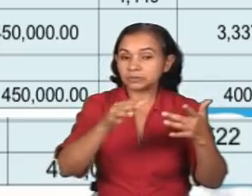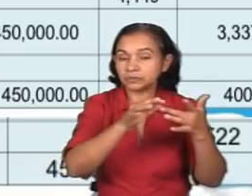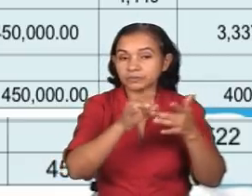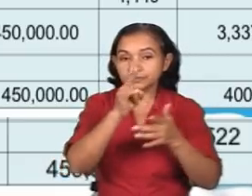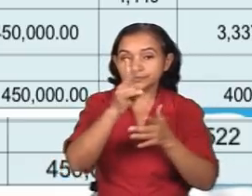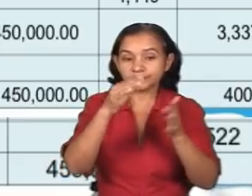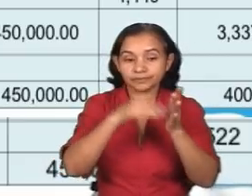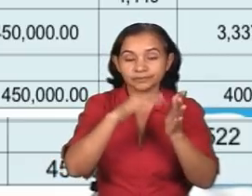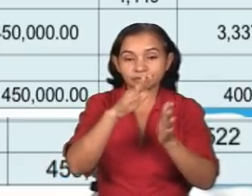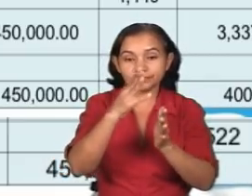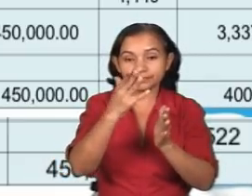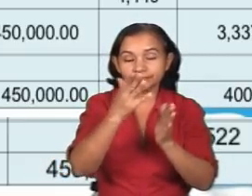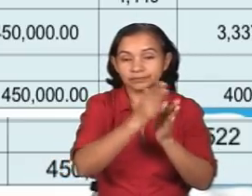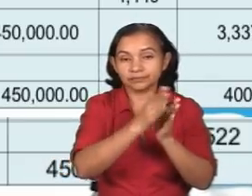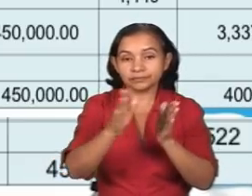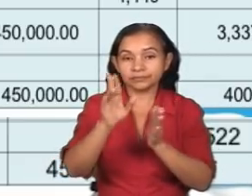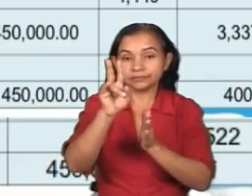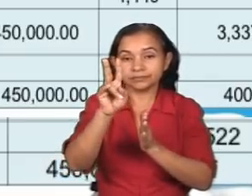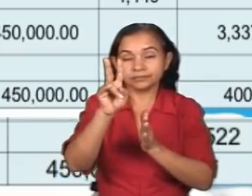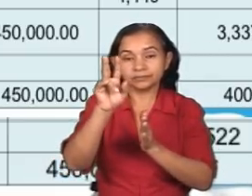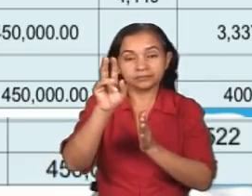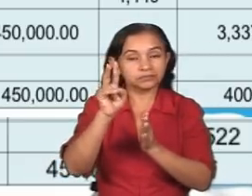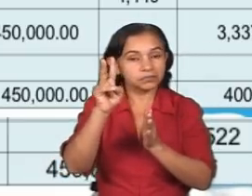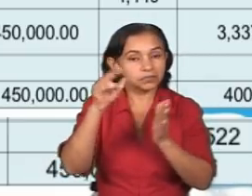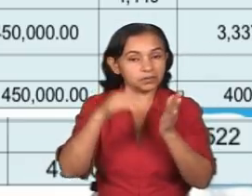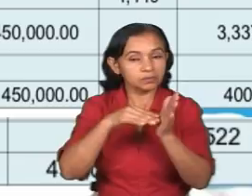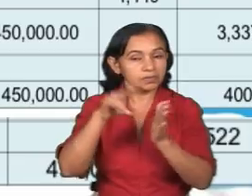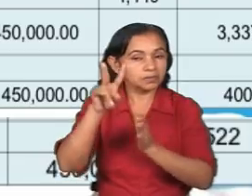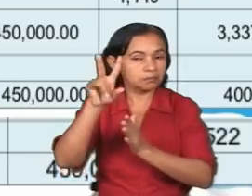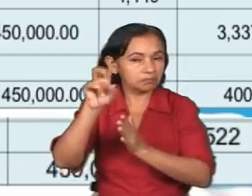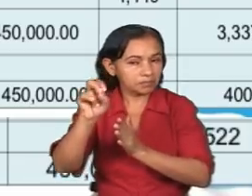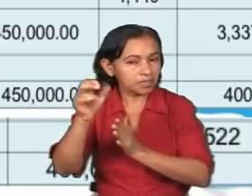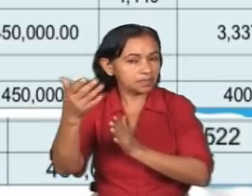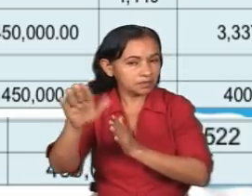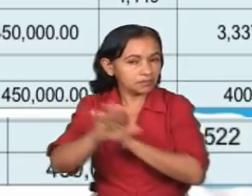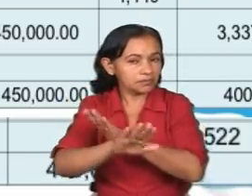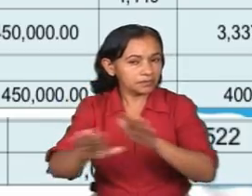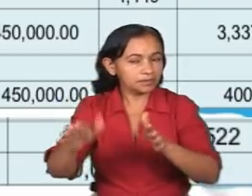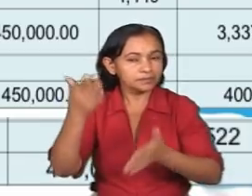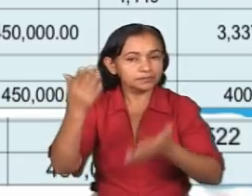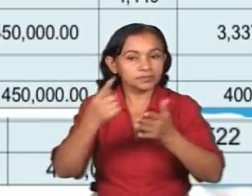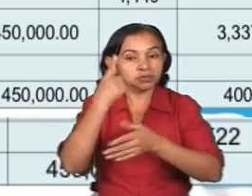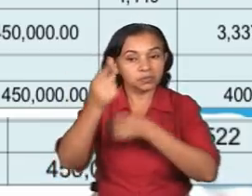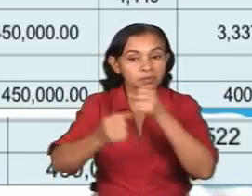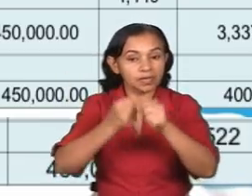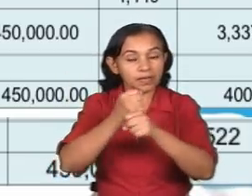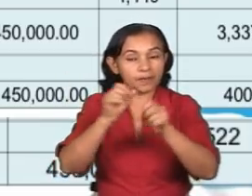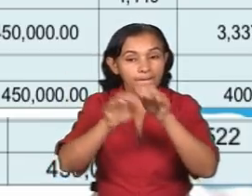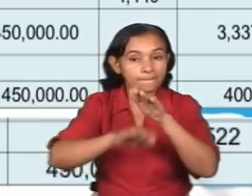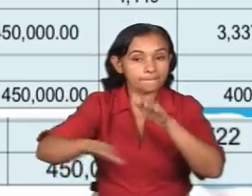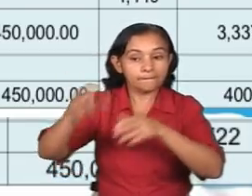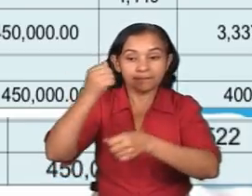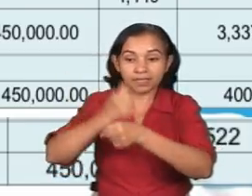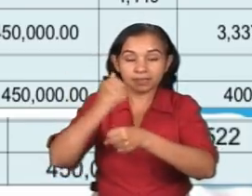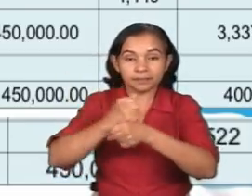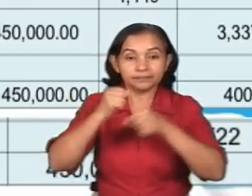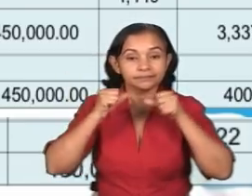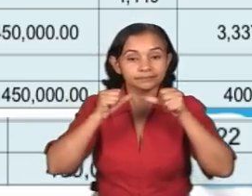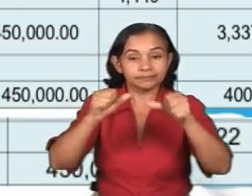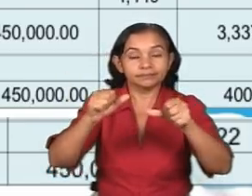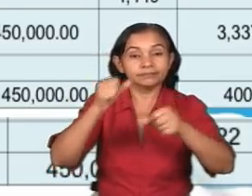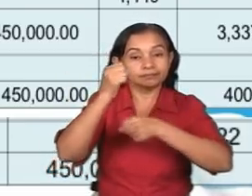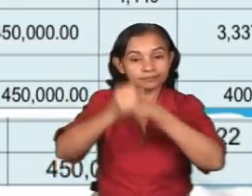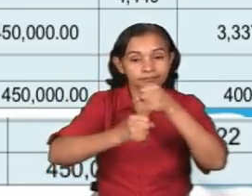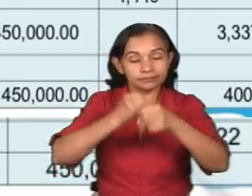el 2019 y posiblemente lo terminemos en el 20. Okay. Son proyectos que te toman más de un año la ejecución. Lo importante es que lo iniciamos ya este